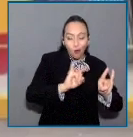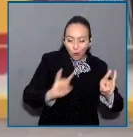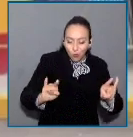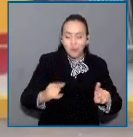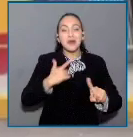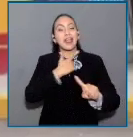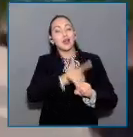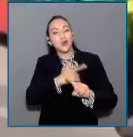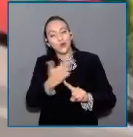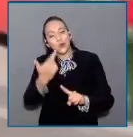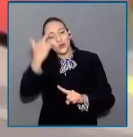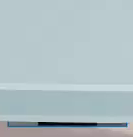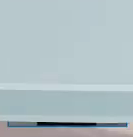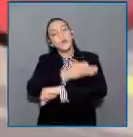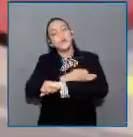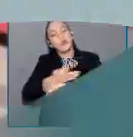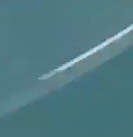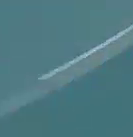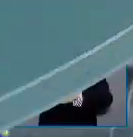sus difuntos.